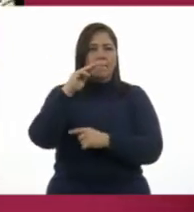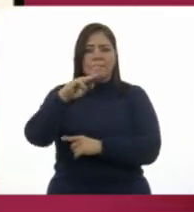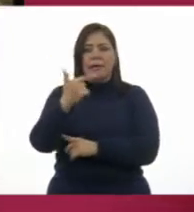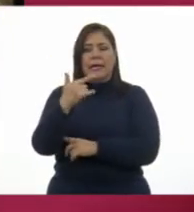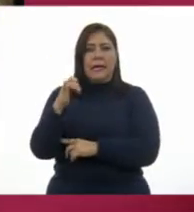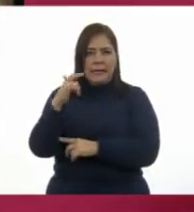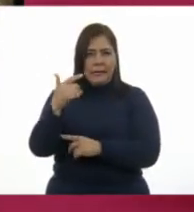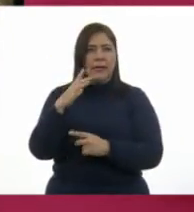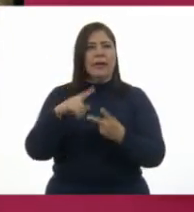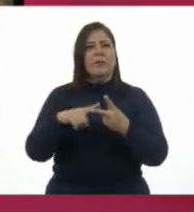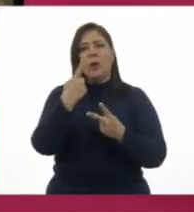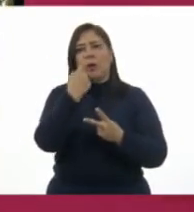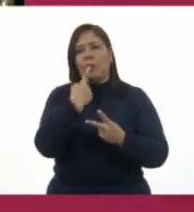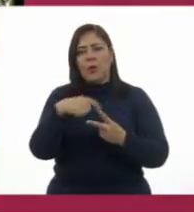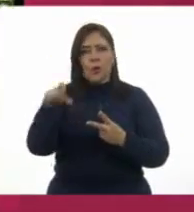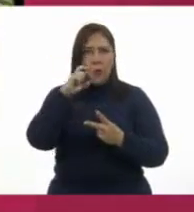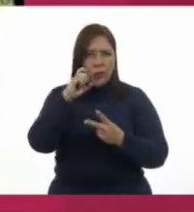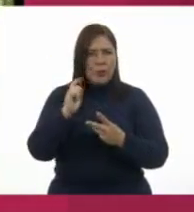tomate,